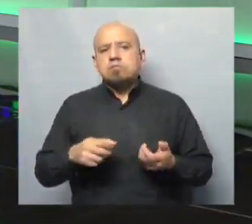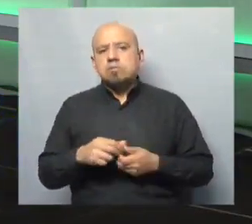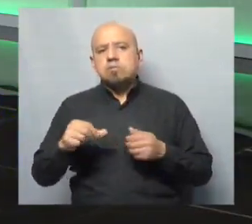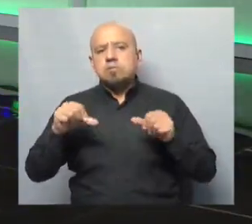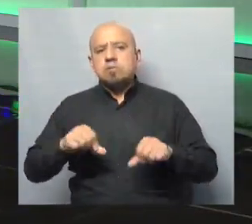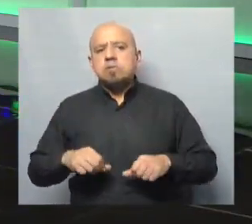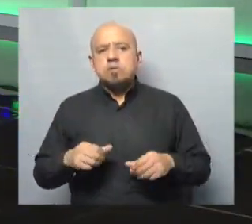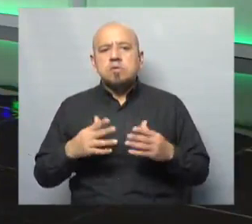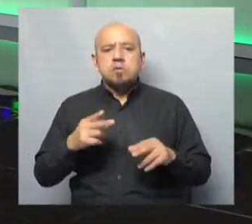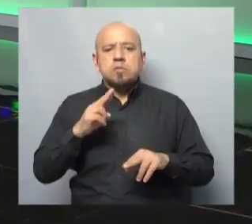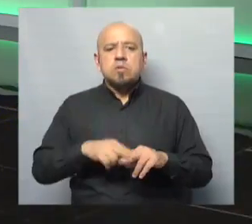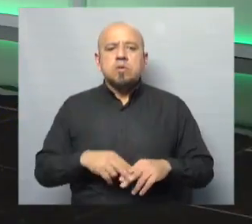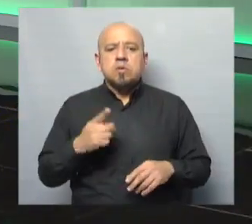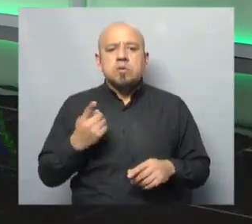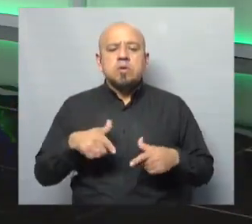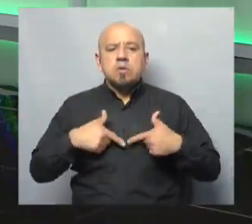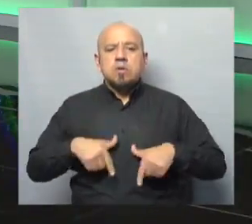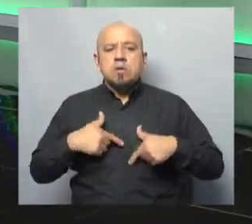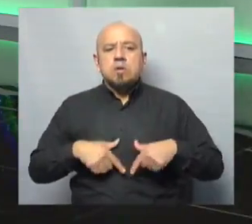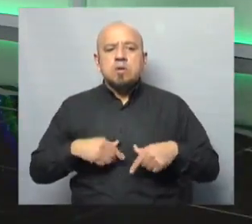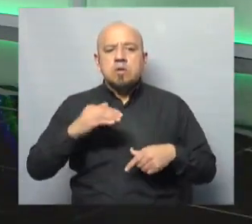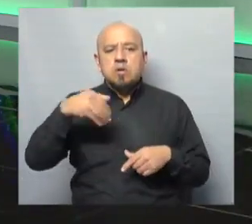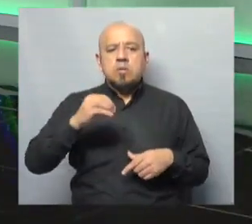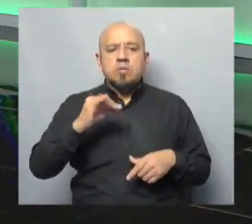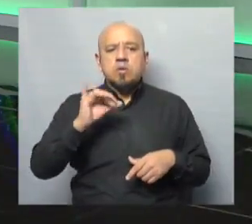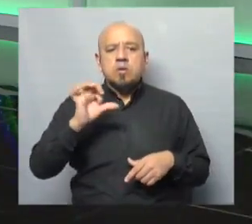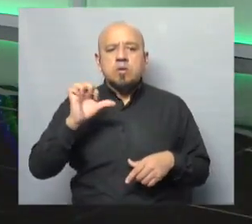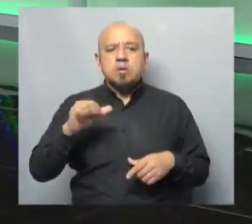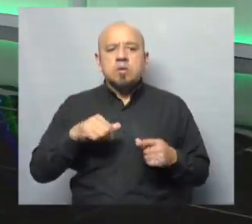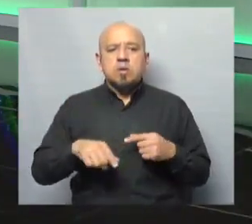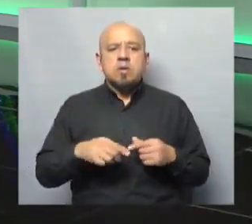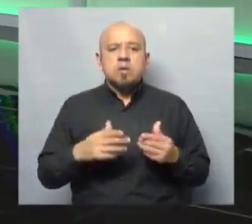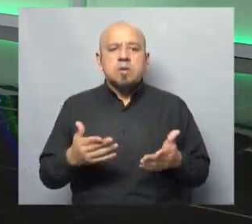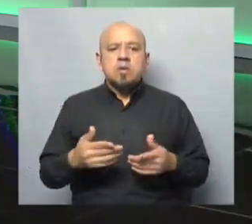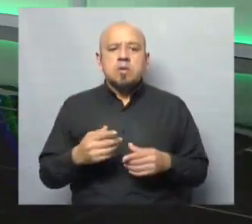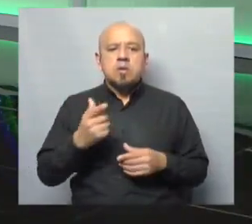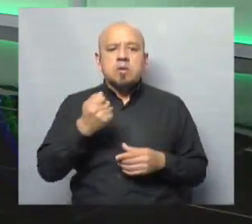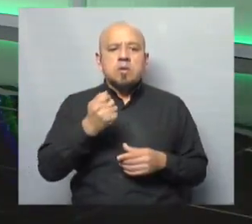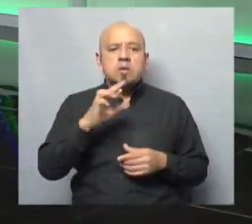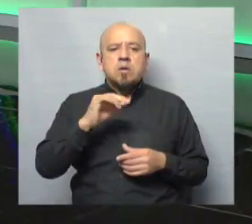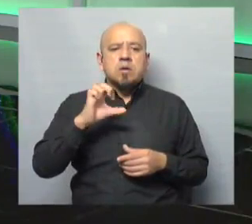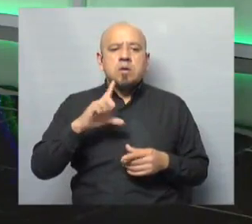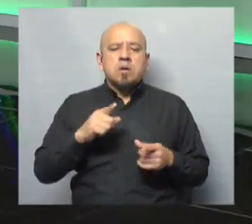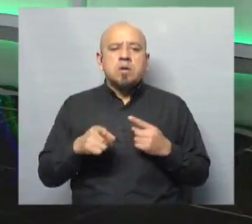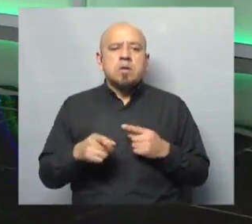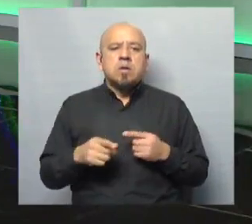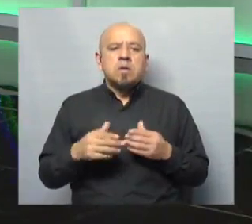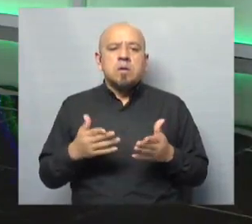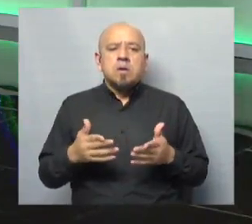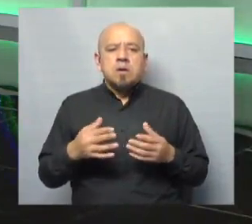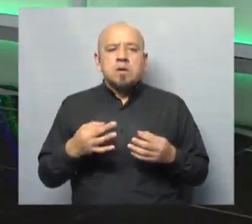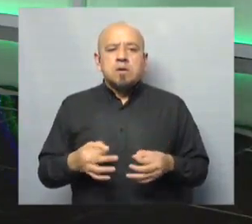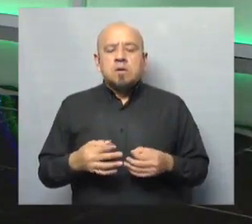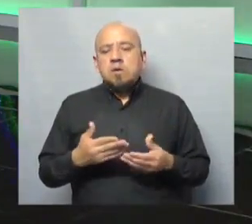sobre todo con la muerte del primer ministro joven el moisés y quien ha tomado la posta ariel enrique como primer ministro lo cierto es que la